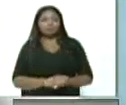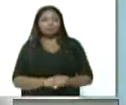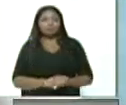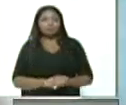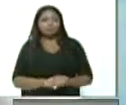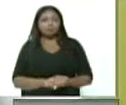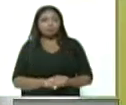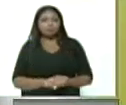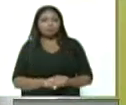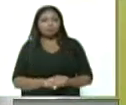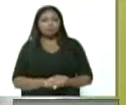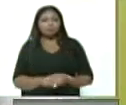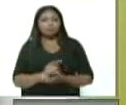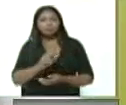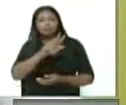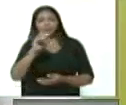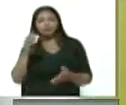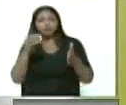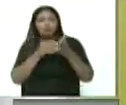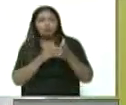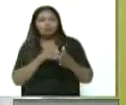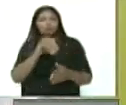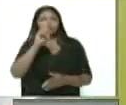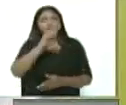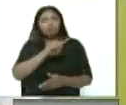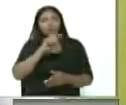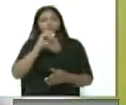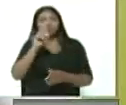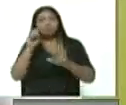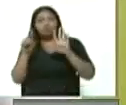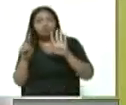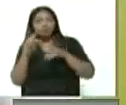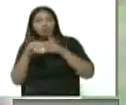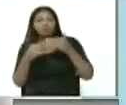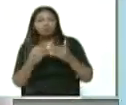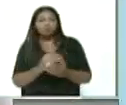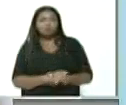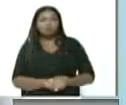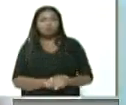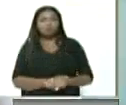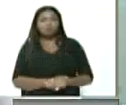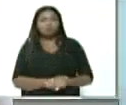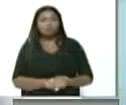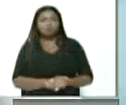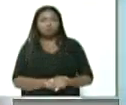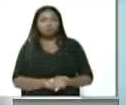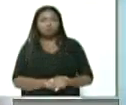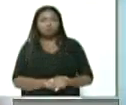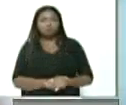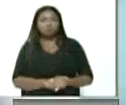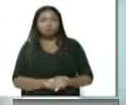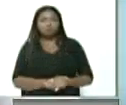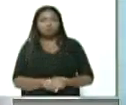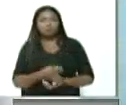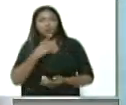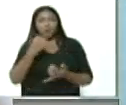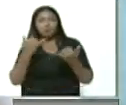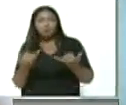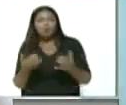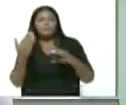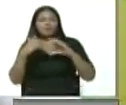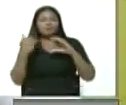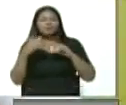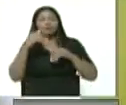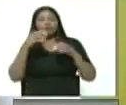son 30 mil 106 bien digamos mensajes